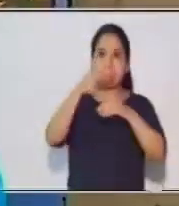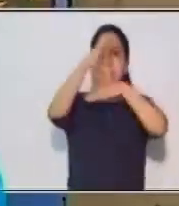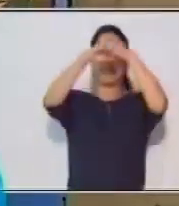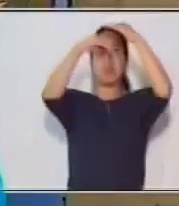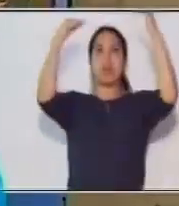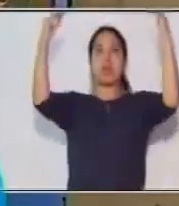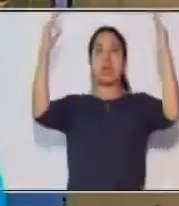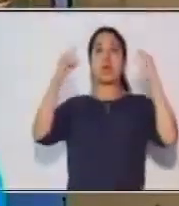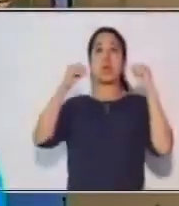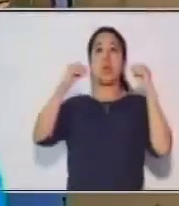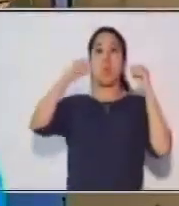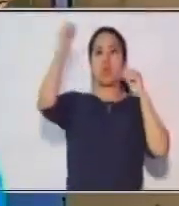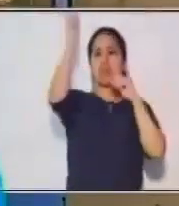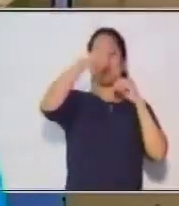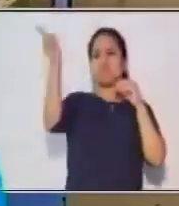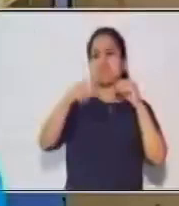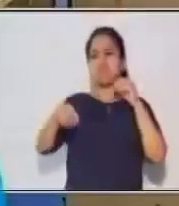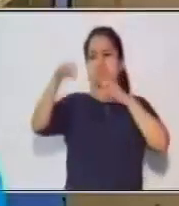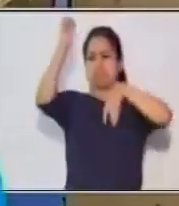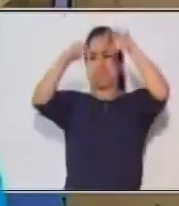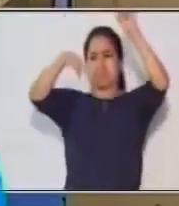gran tormenta cayó.